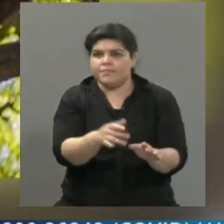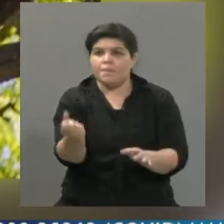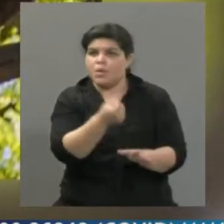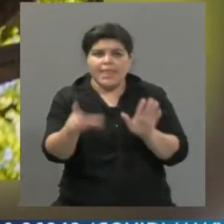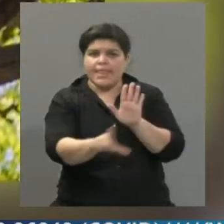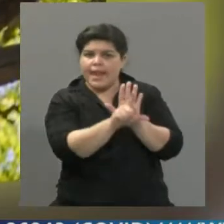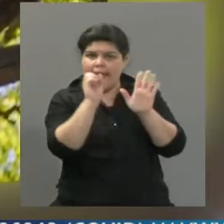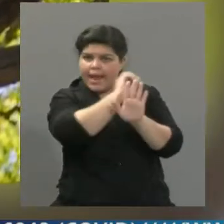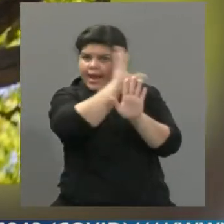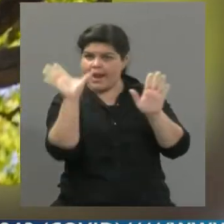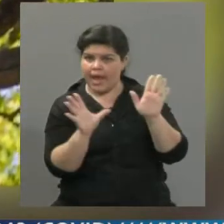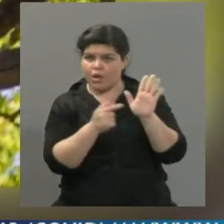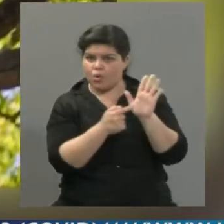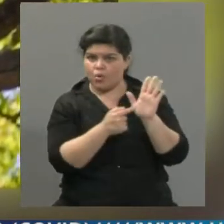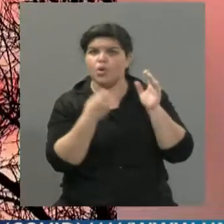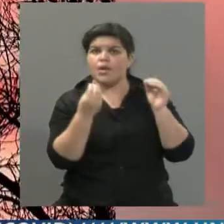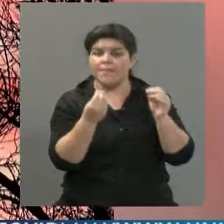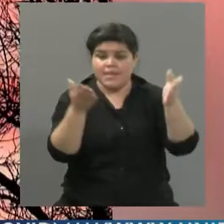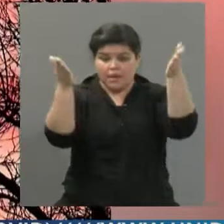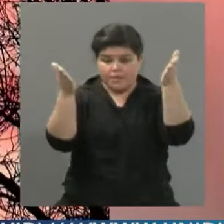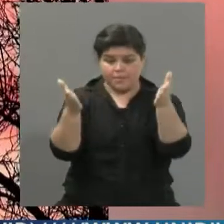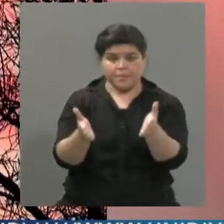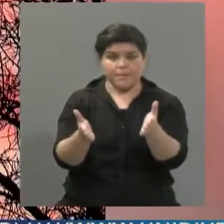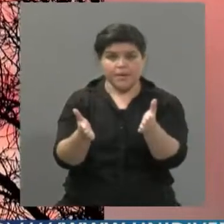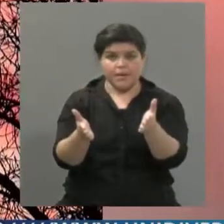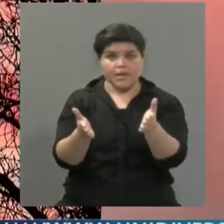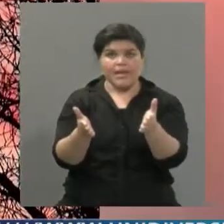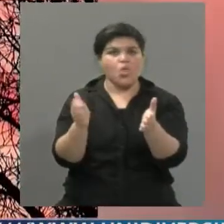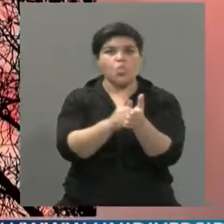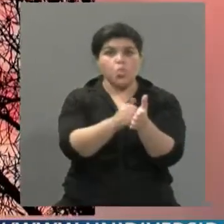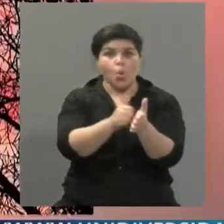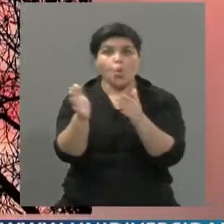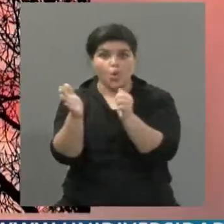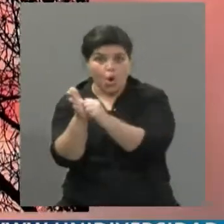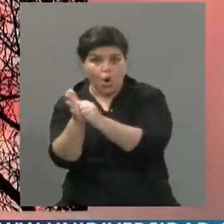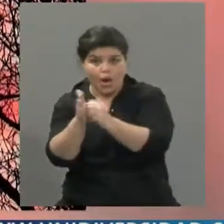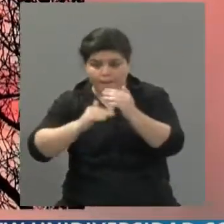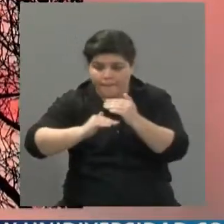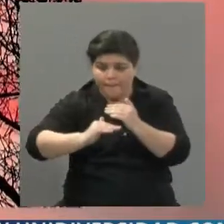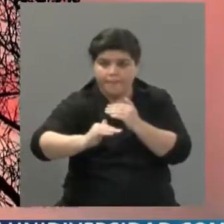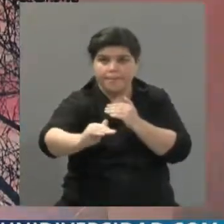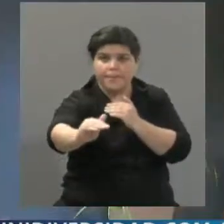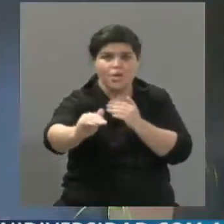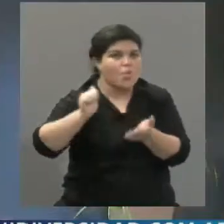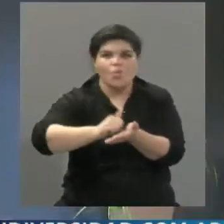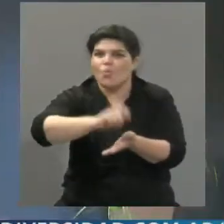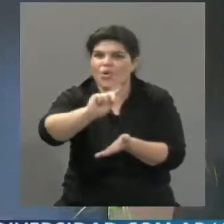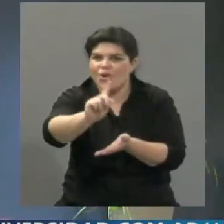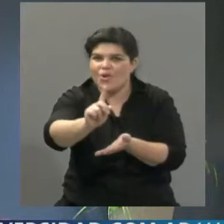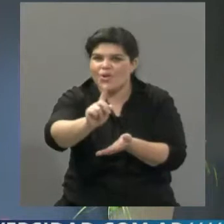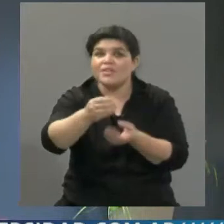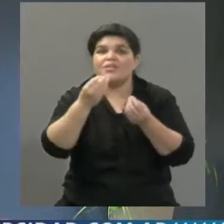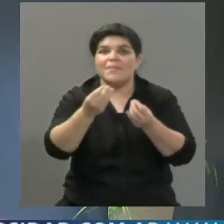fondo de la acequia semipermeable por lo menos, permeable o semipermeable. Pero si lo dice una ley, Sergio, ¿por qué lo están haciendo de otra manera?